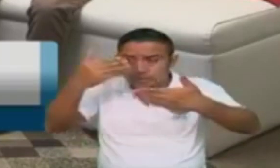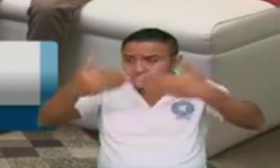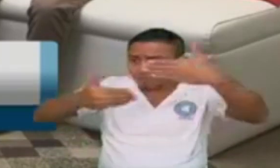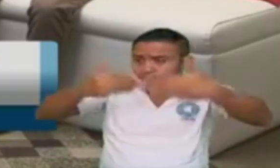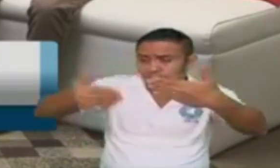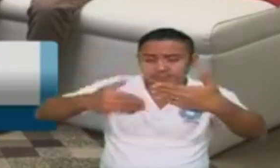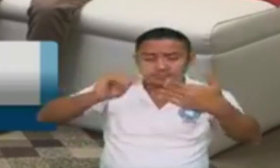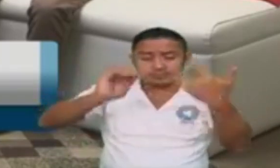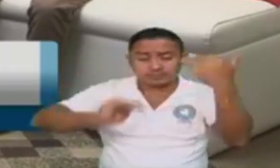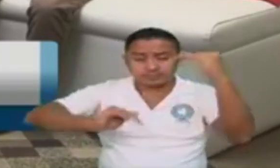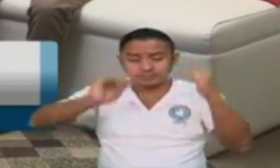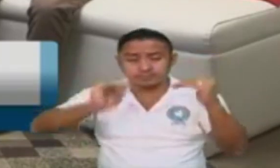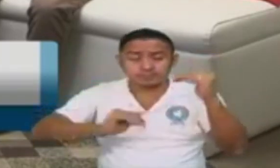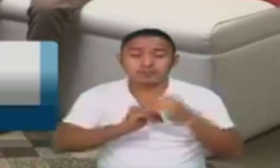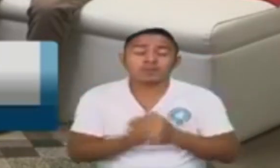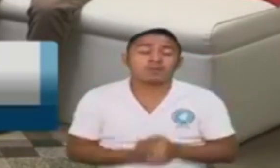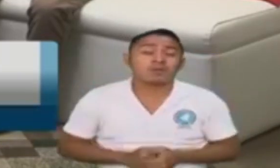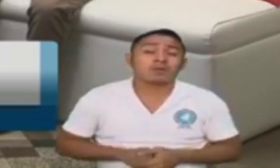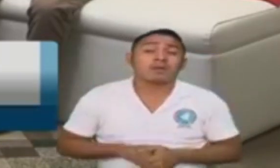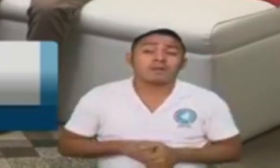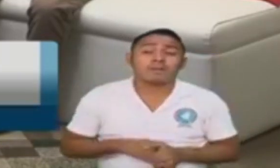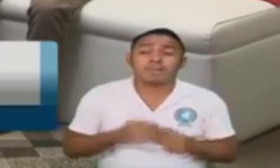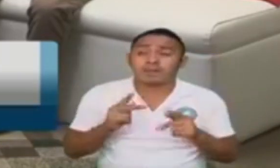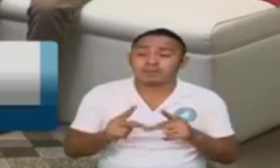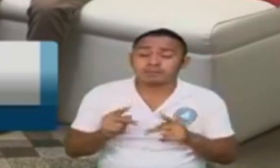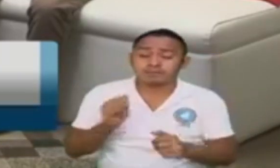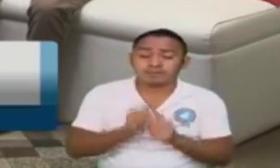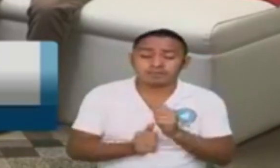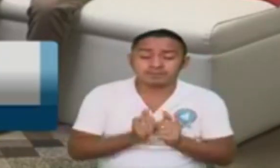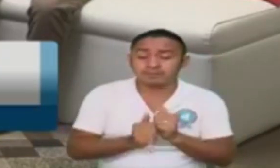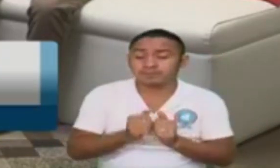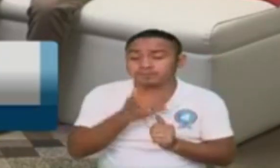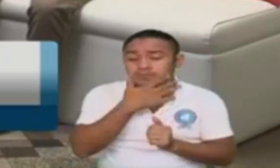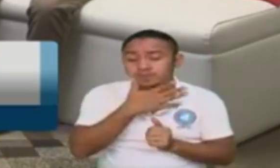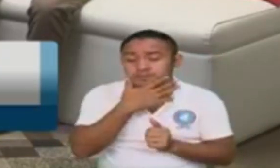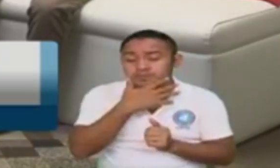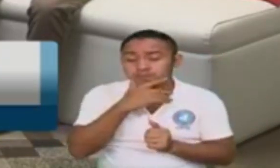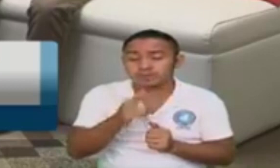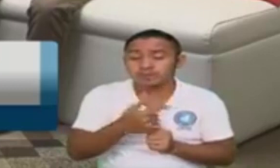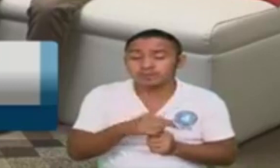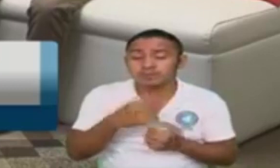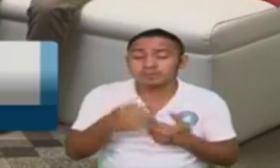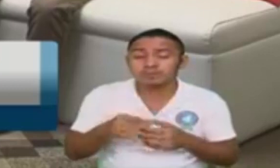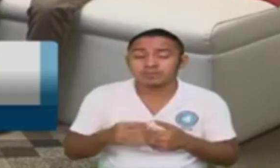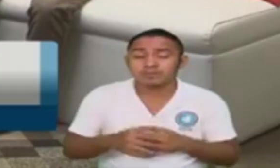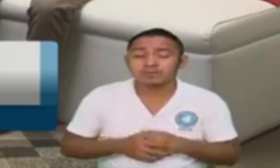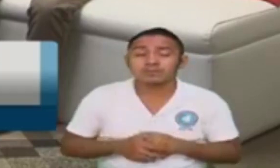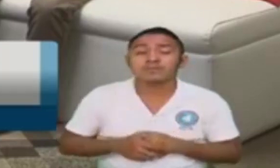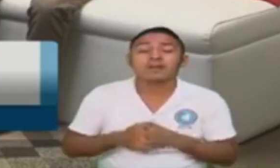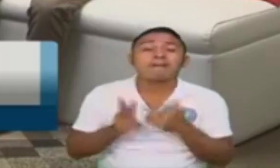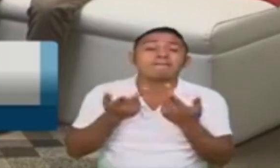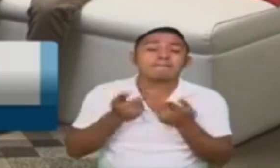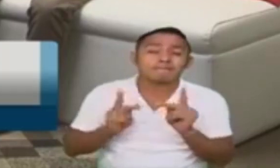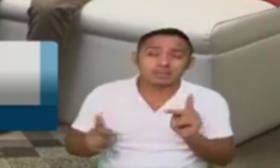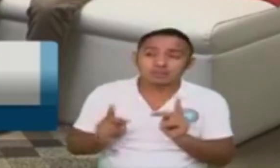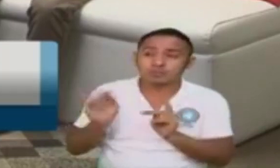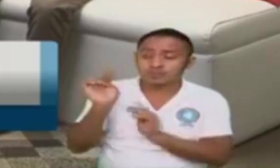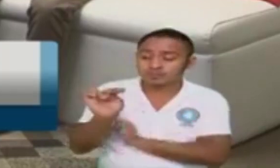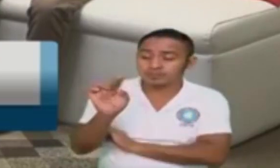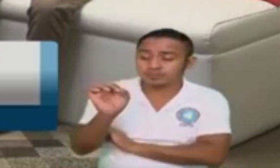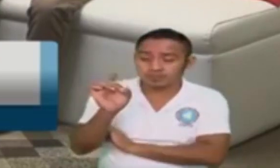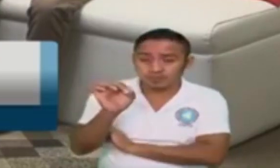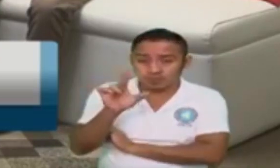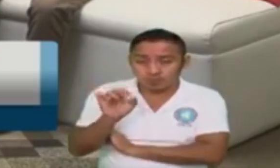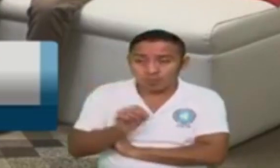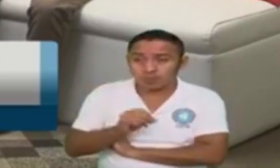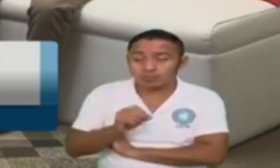irregularidad, entonces, y que el paciente tiene factores de riesgo, entonces lo mandas a la biopsia. Pero los nódulos puros, pues, que